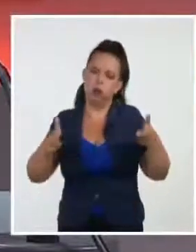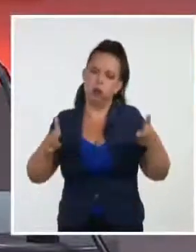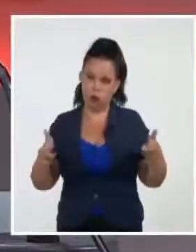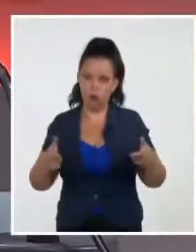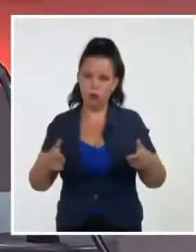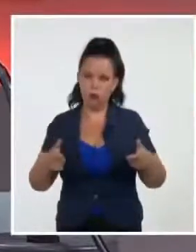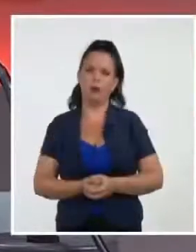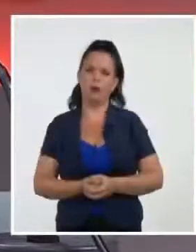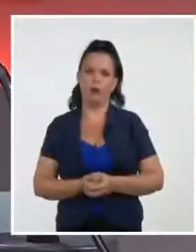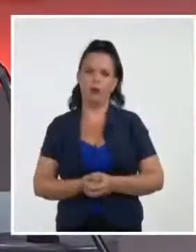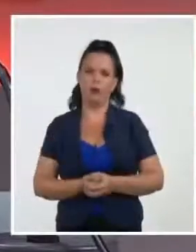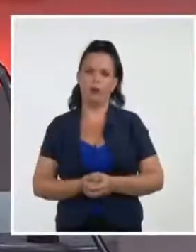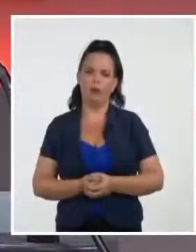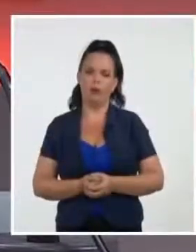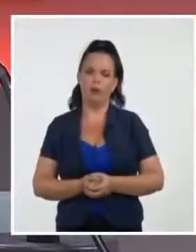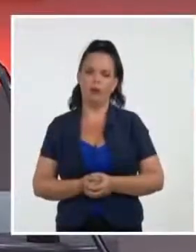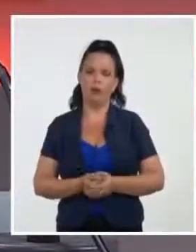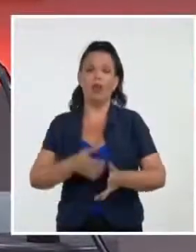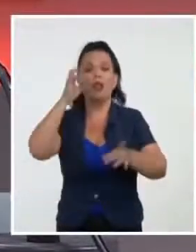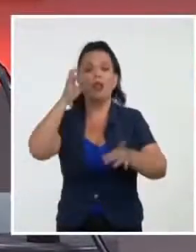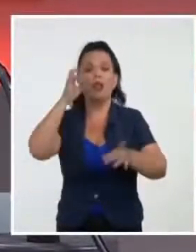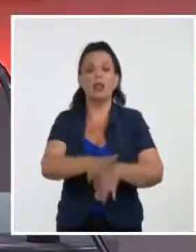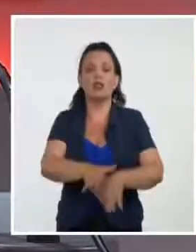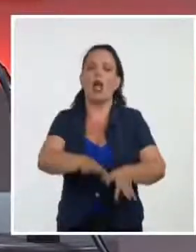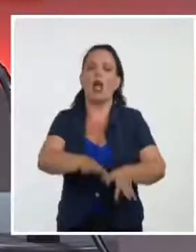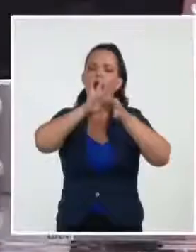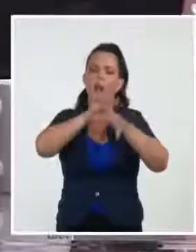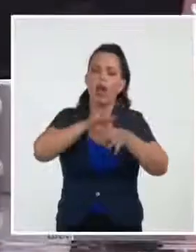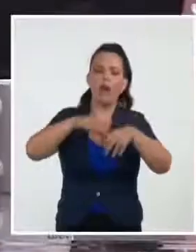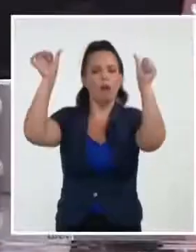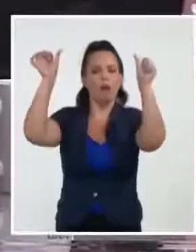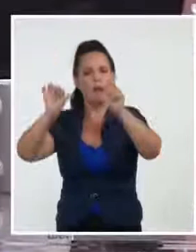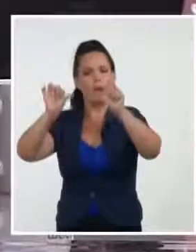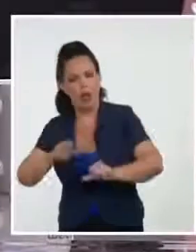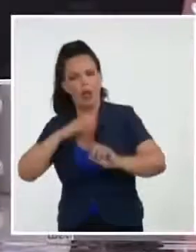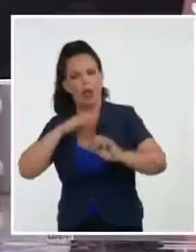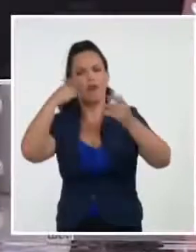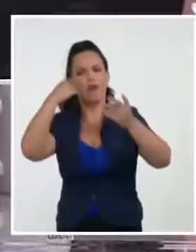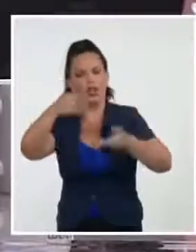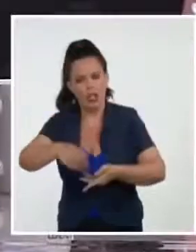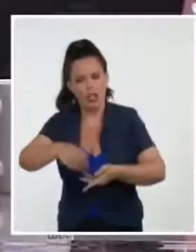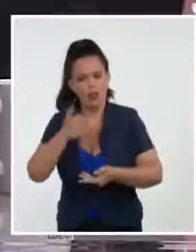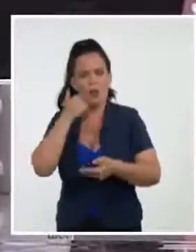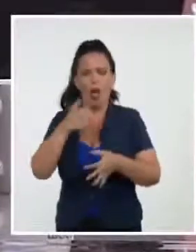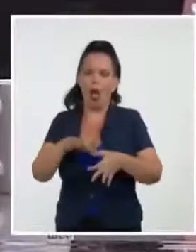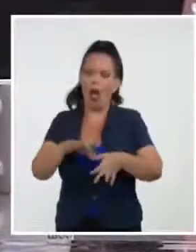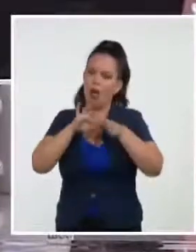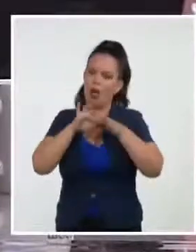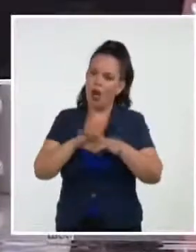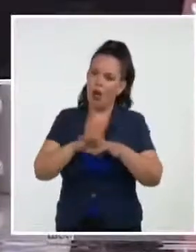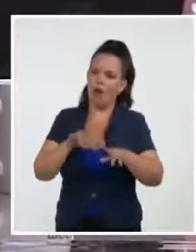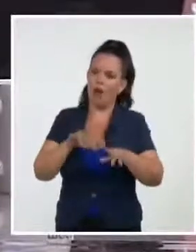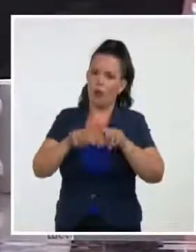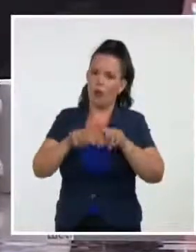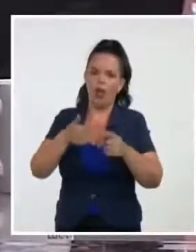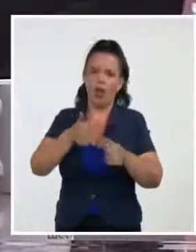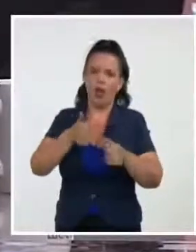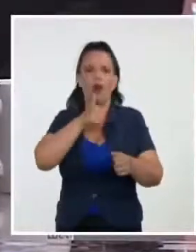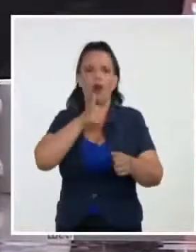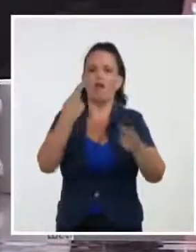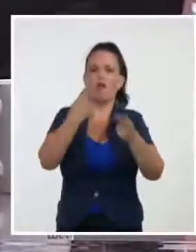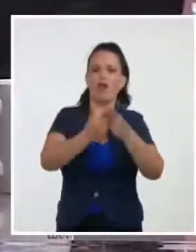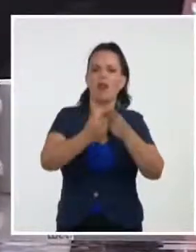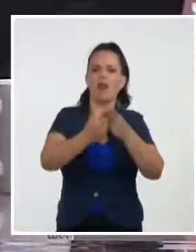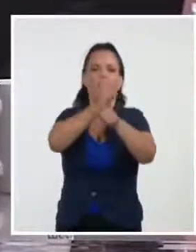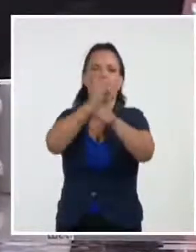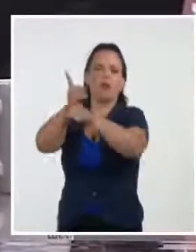supuesto, los graves, los críticos, los fallecidos. De esas variables, en este momento la más objetiva, la que más está